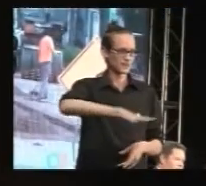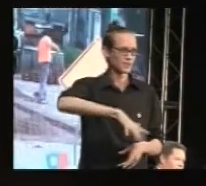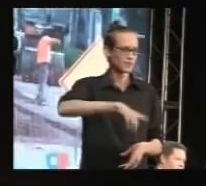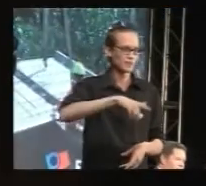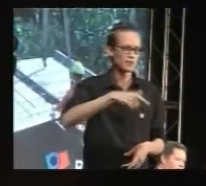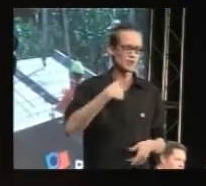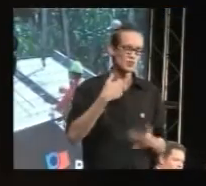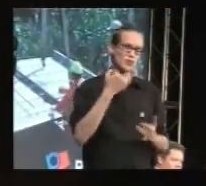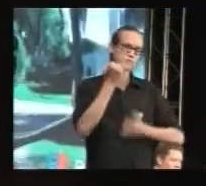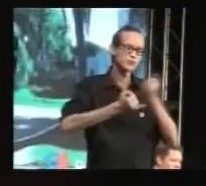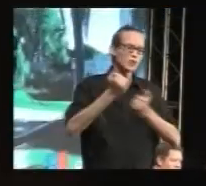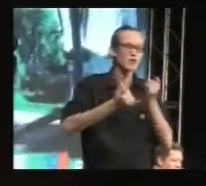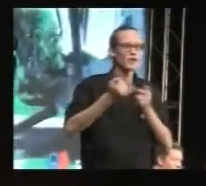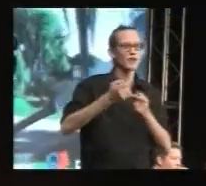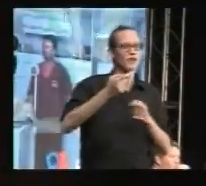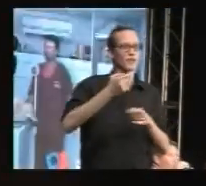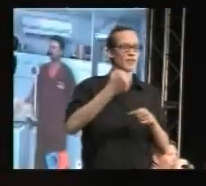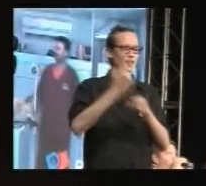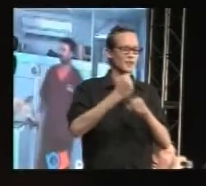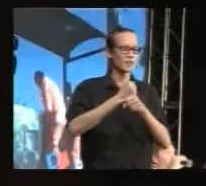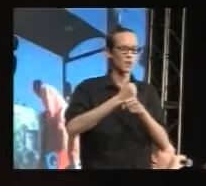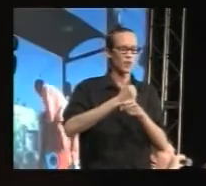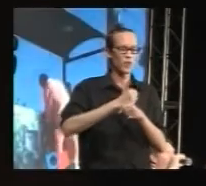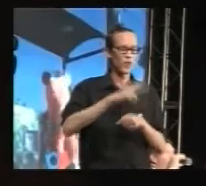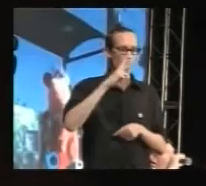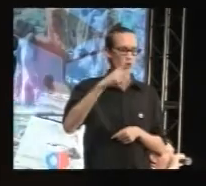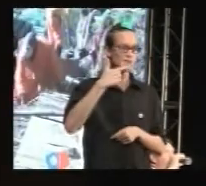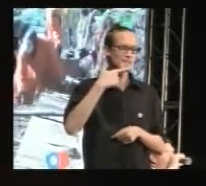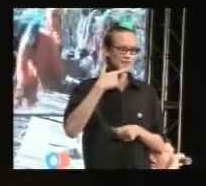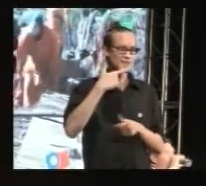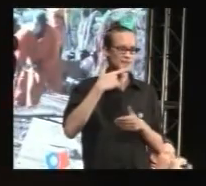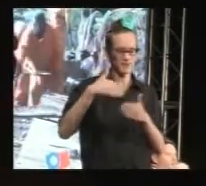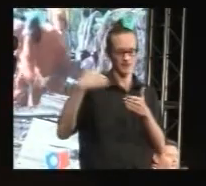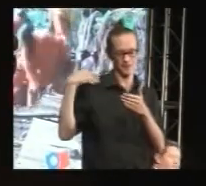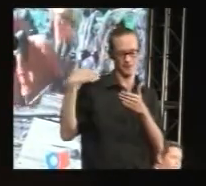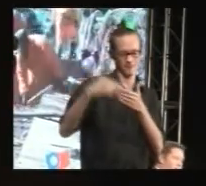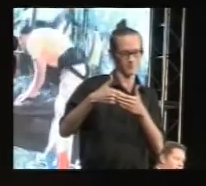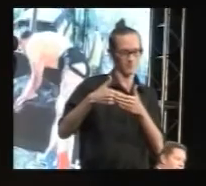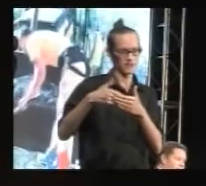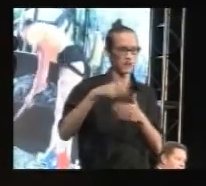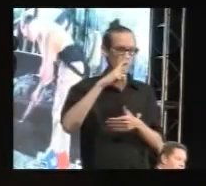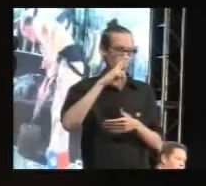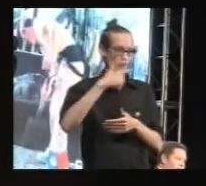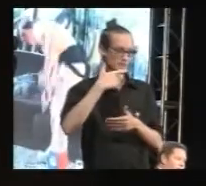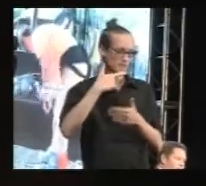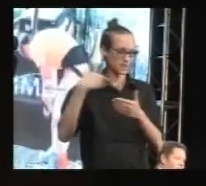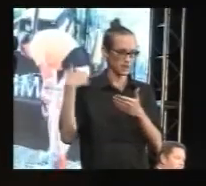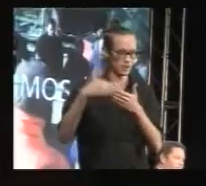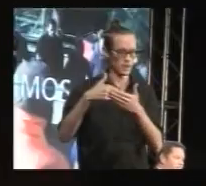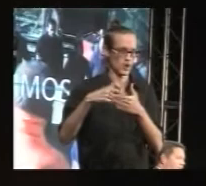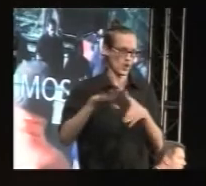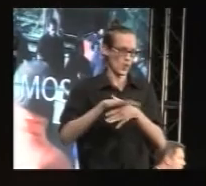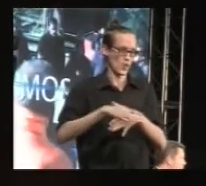es que voy a hablar de lo hecho durante el último año 2017, y el año 2017 fue un año